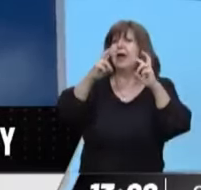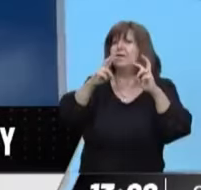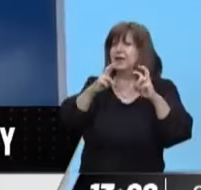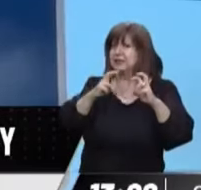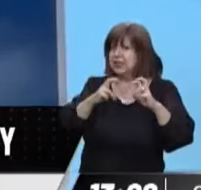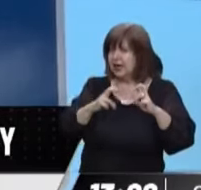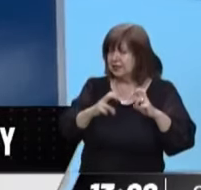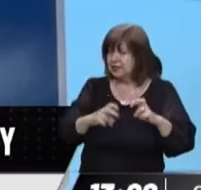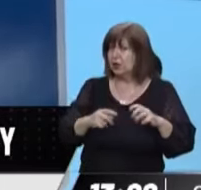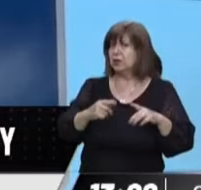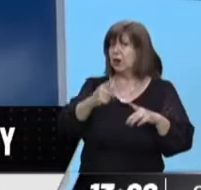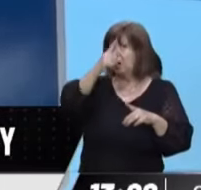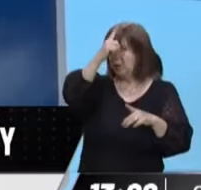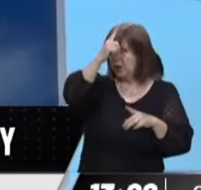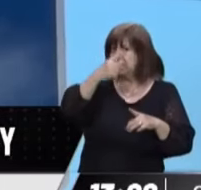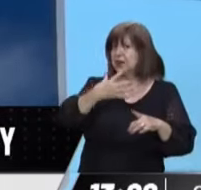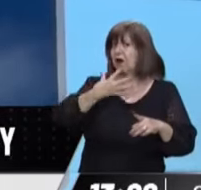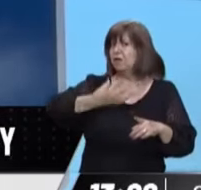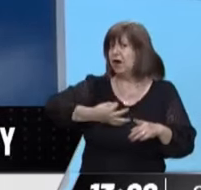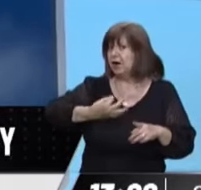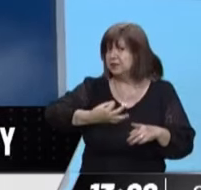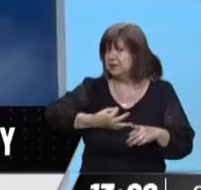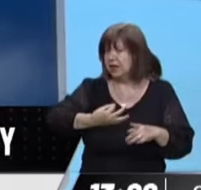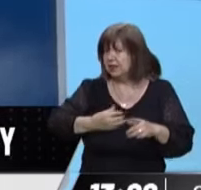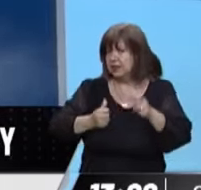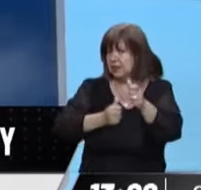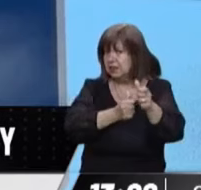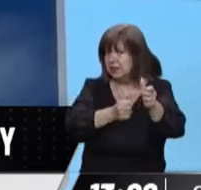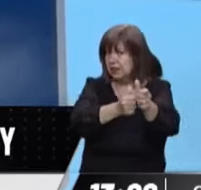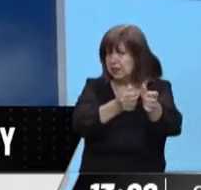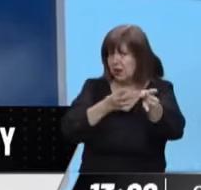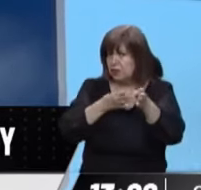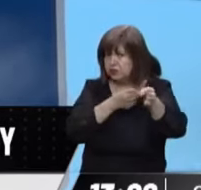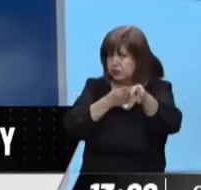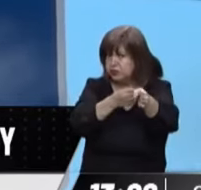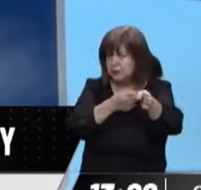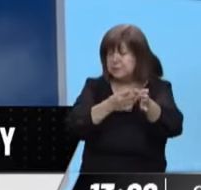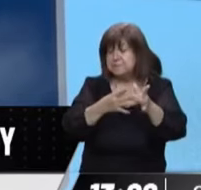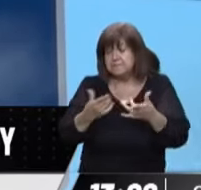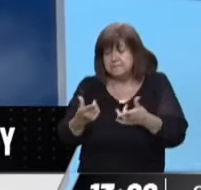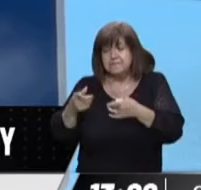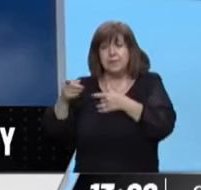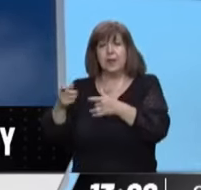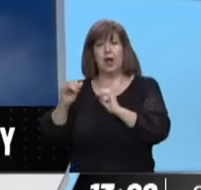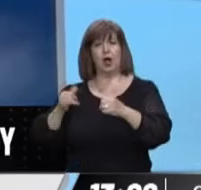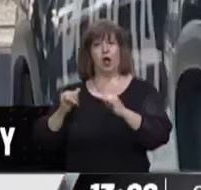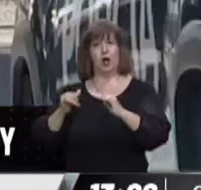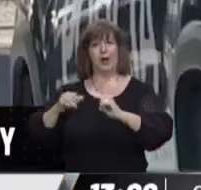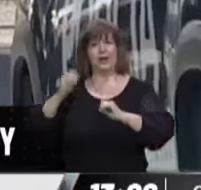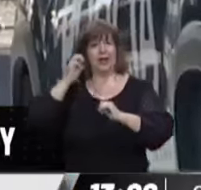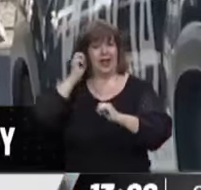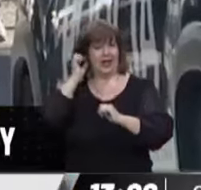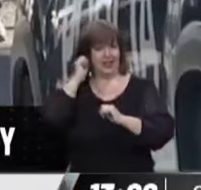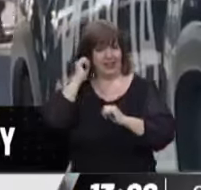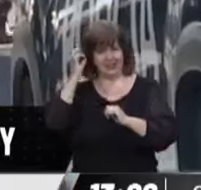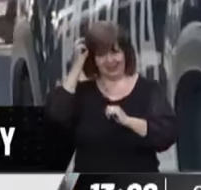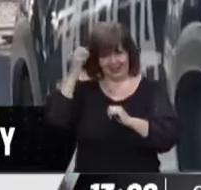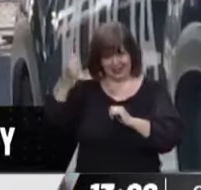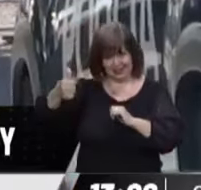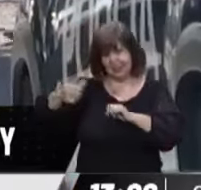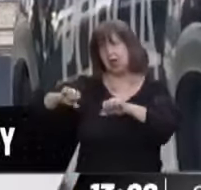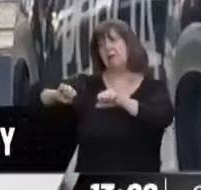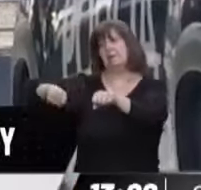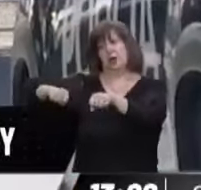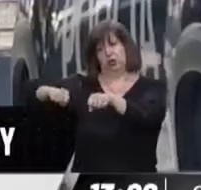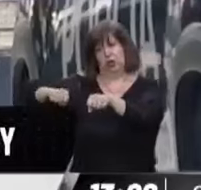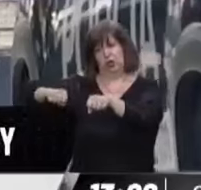este trabajador. Bueno, lo cierto es que esta persona de 36 años iba en la moto. Lo que quiere saber, lo que van a hacer